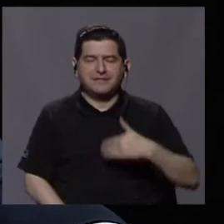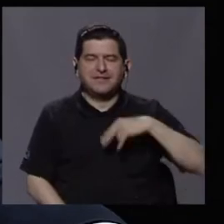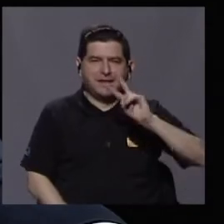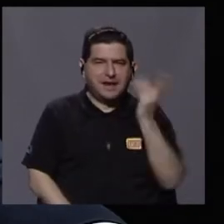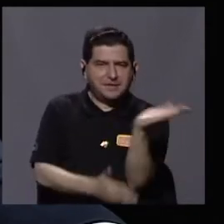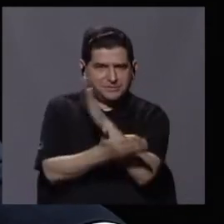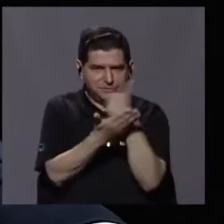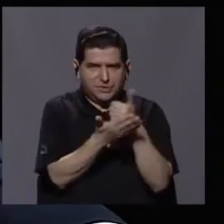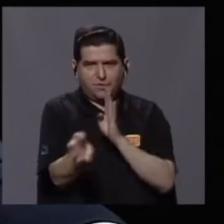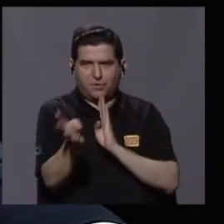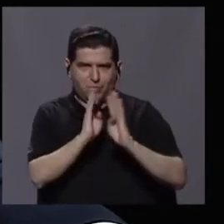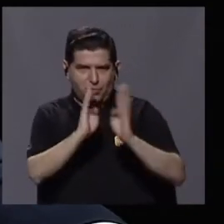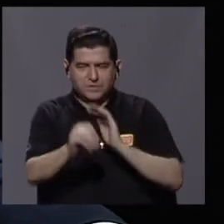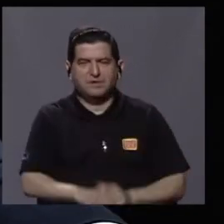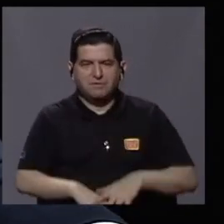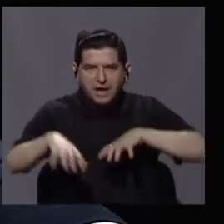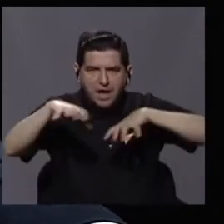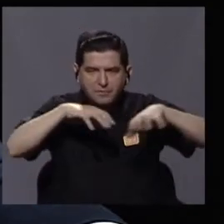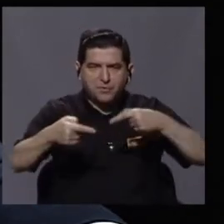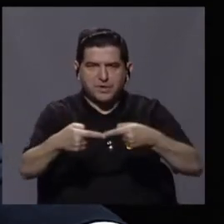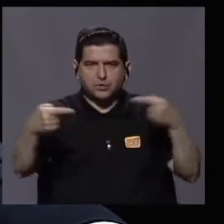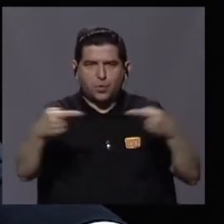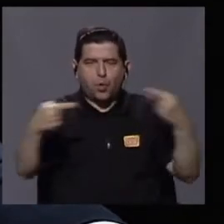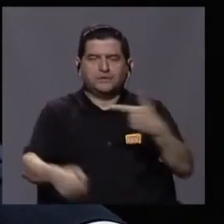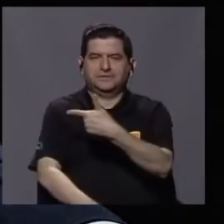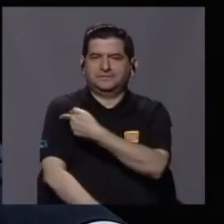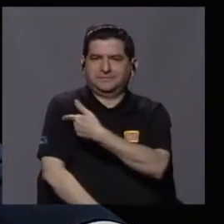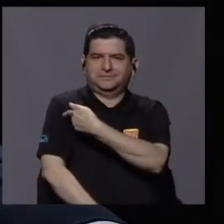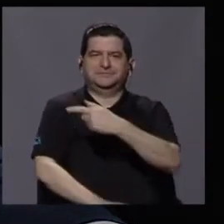bloque donde vamos a hablar sobre los movimientos antivacunas